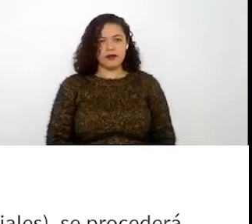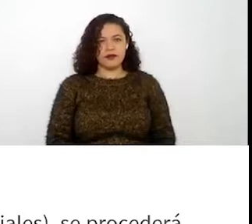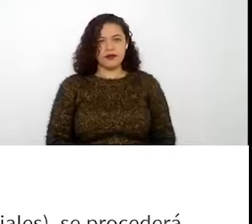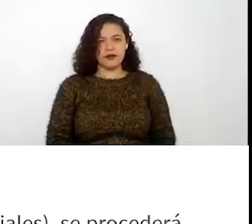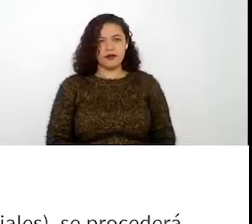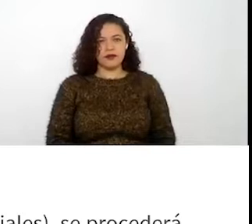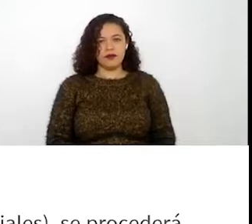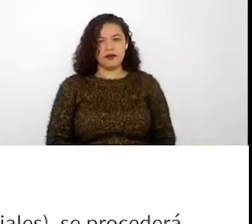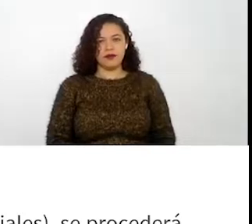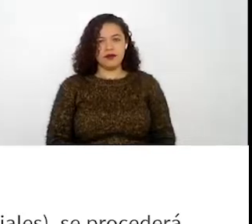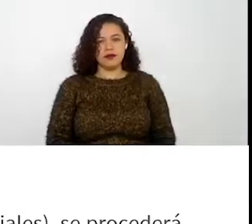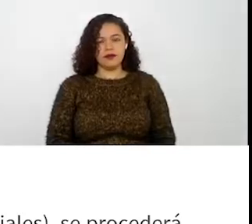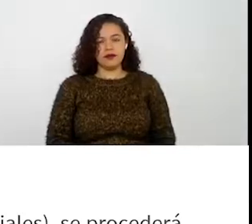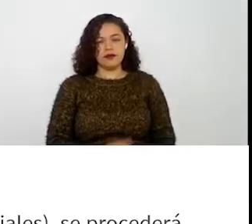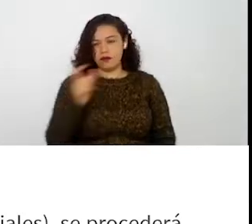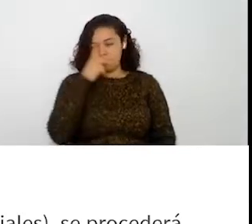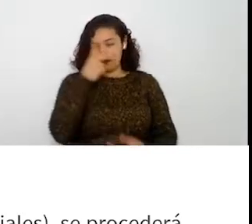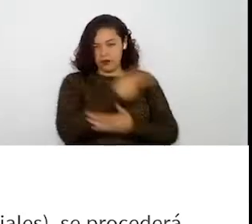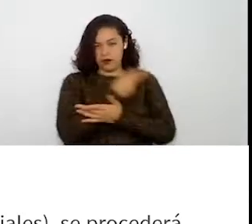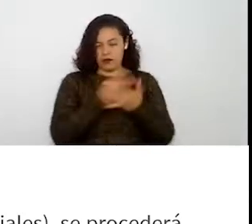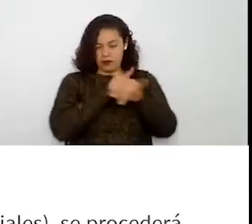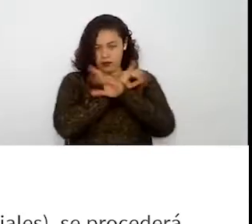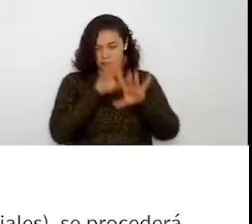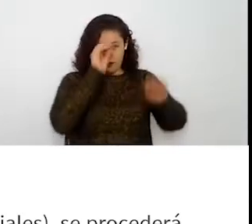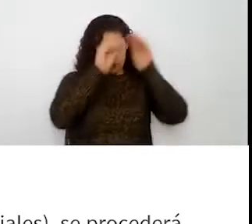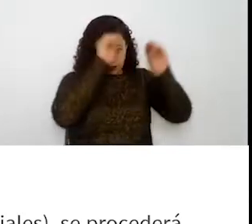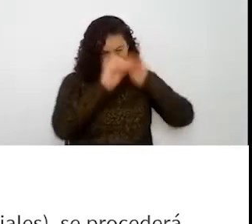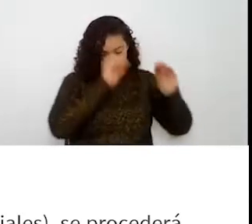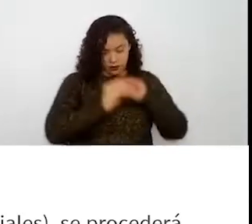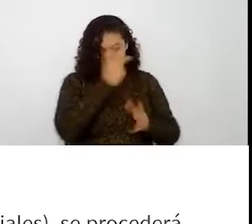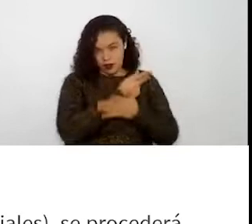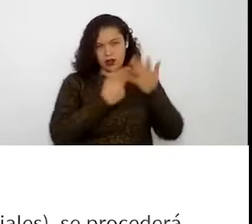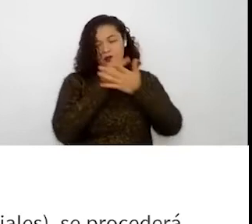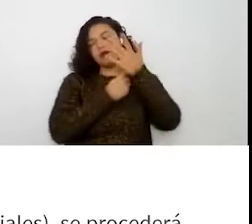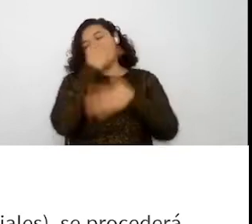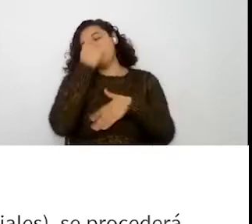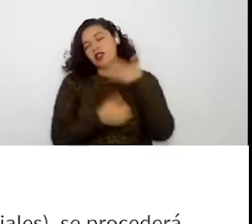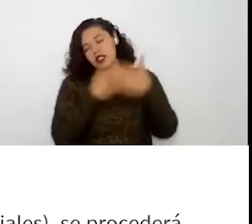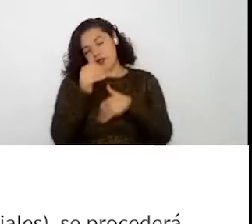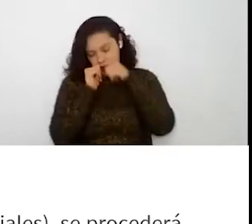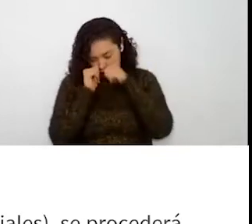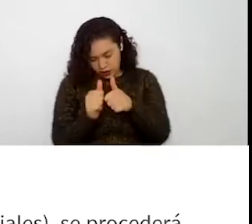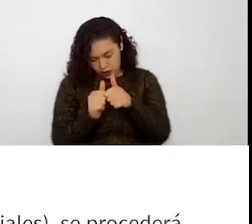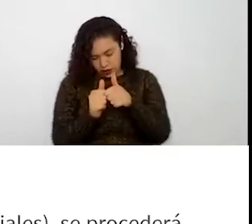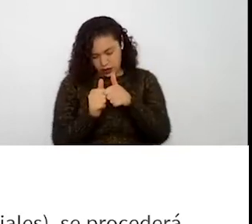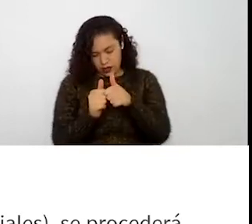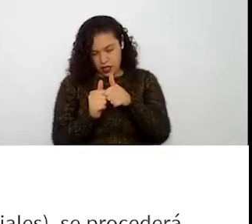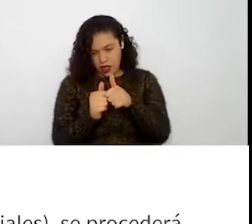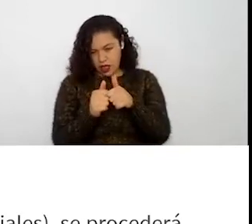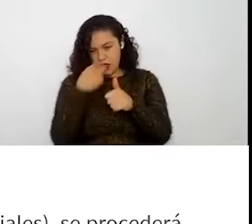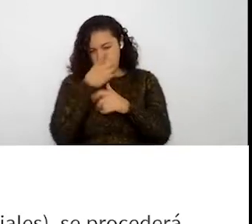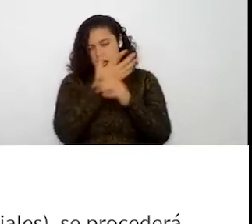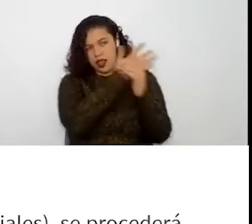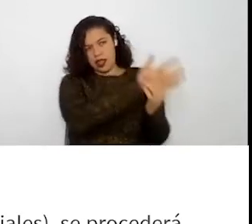una vez ingresada la información del programa de trabajo Es decir los programas proyectos y servicios asistenciales que nos comentó